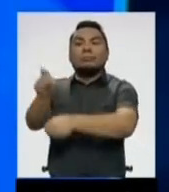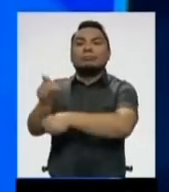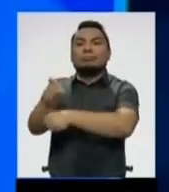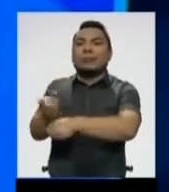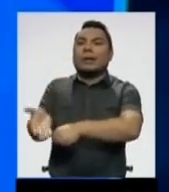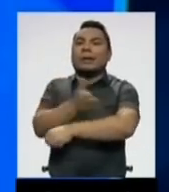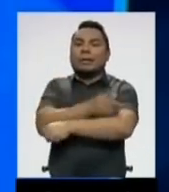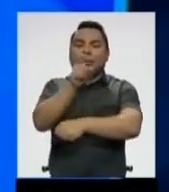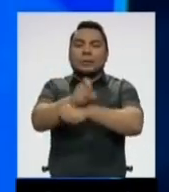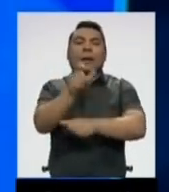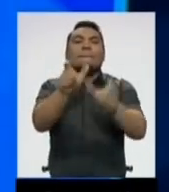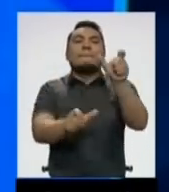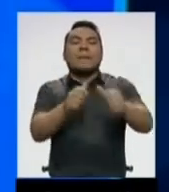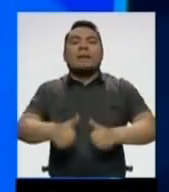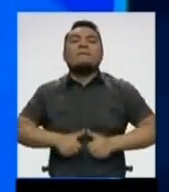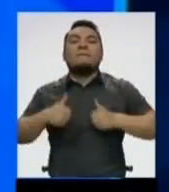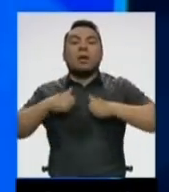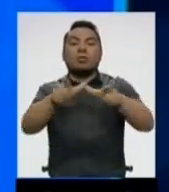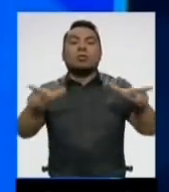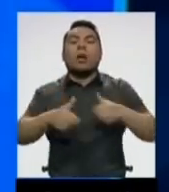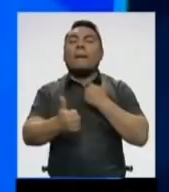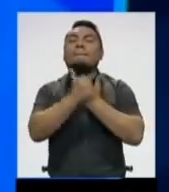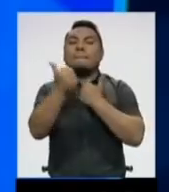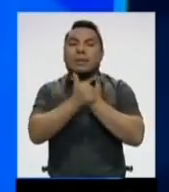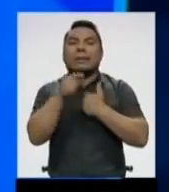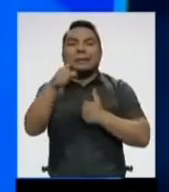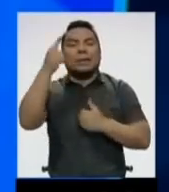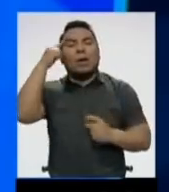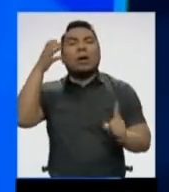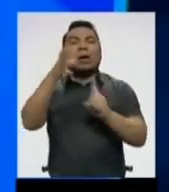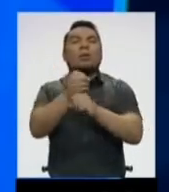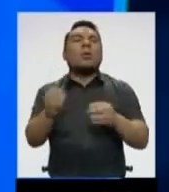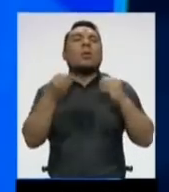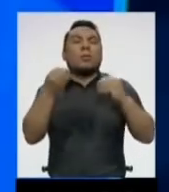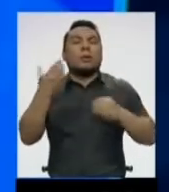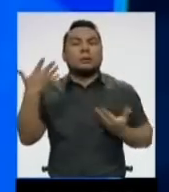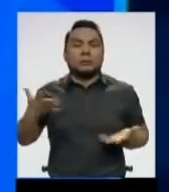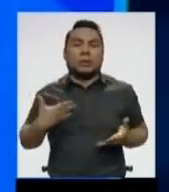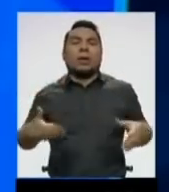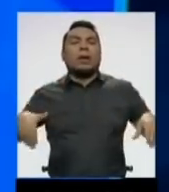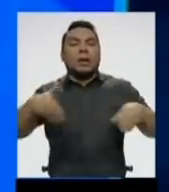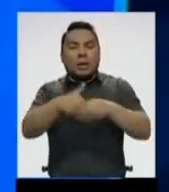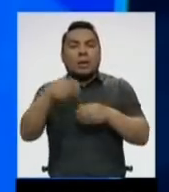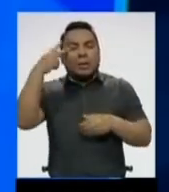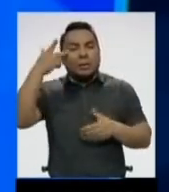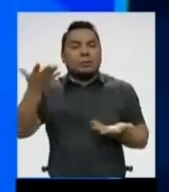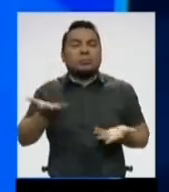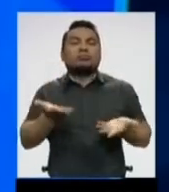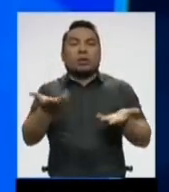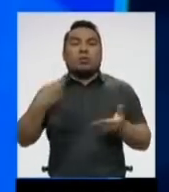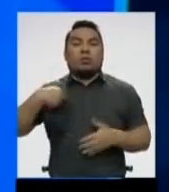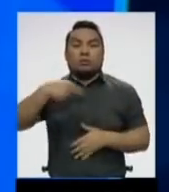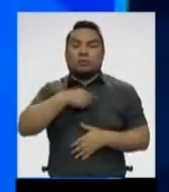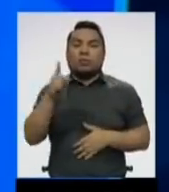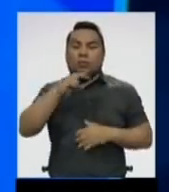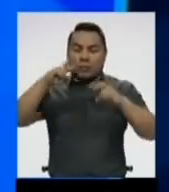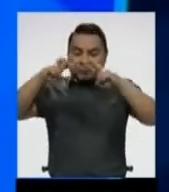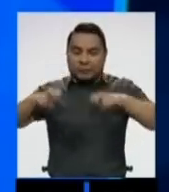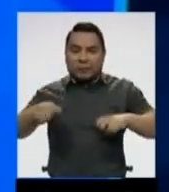con las personas que viven en zonas de riesgo y eso lo vamos a lograr anulando los contratos de peaje porque nosotros no vamos a